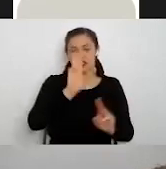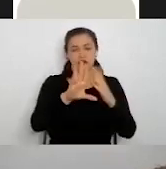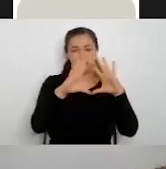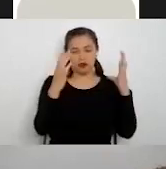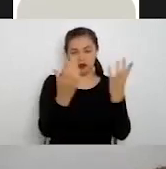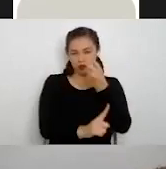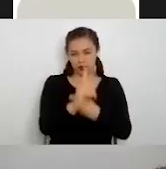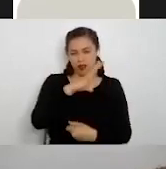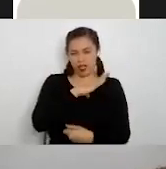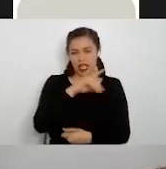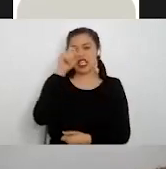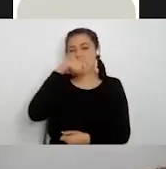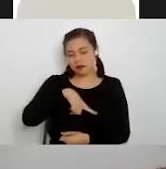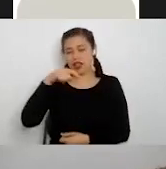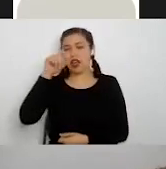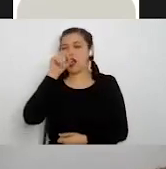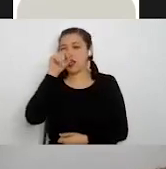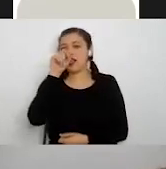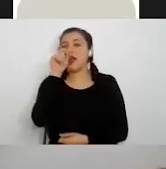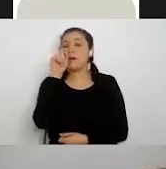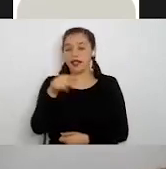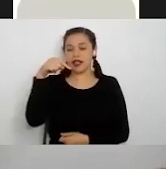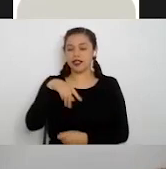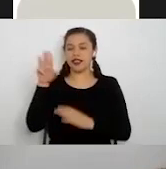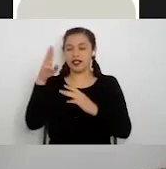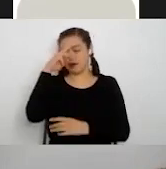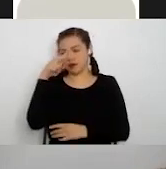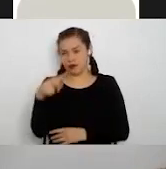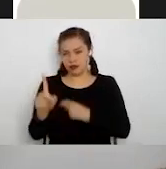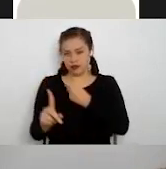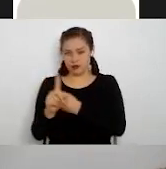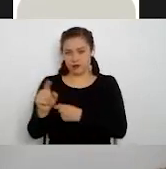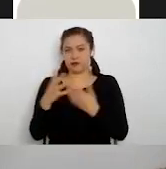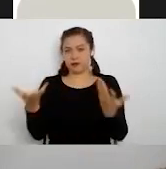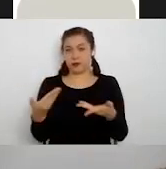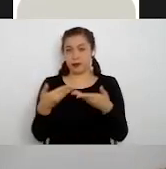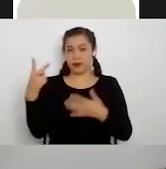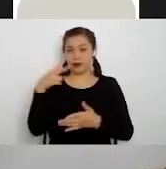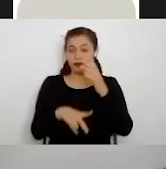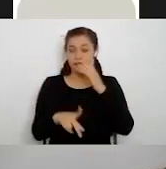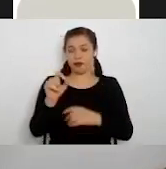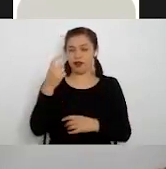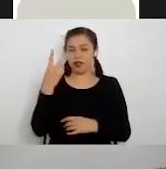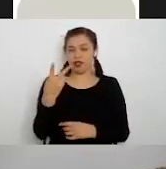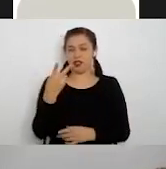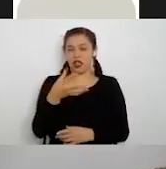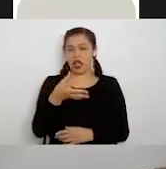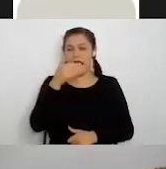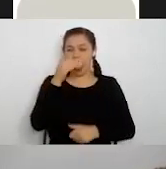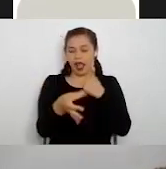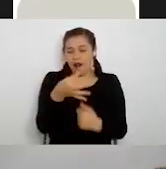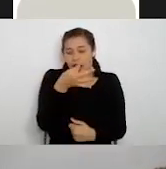México. Y básicamente el 2022 que está cerrando va a ser el año en